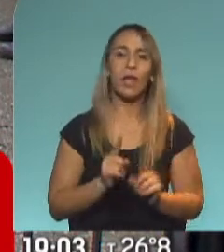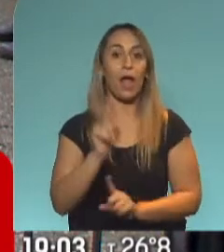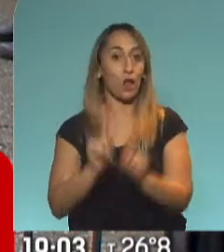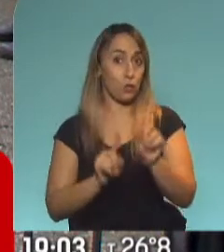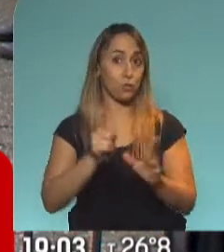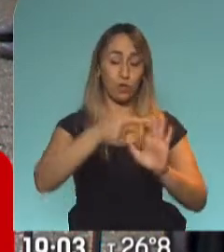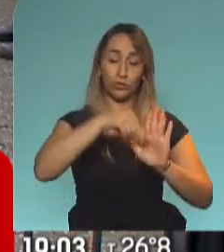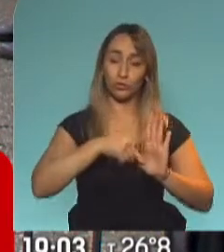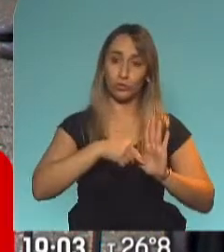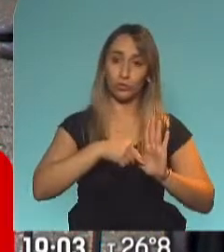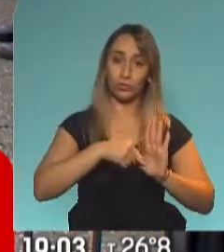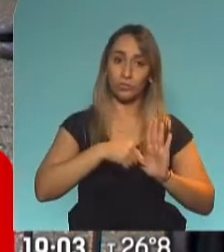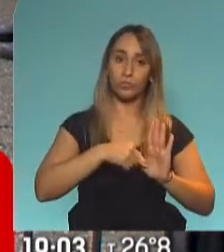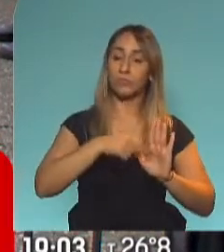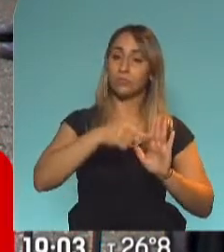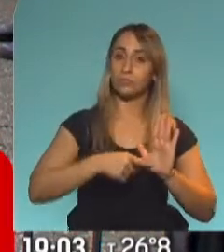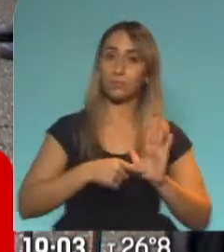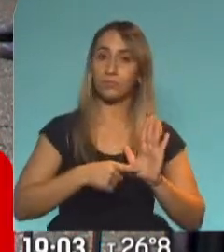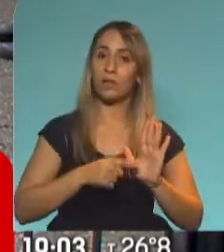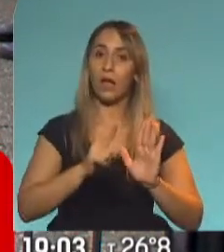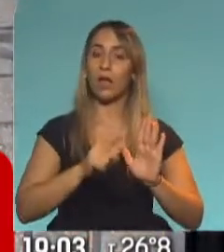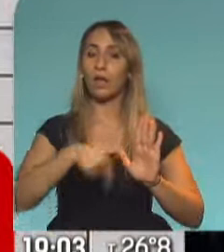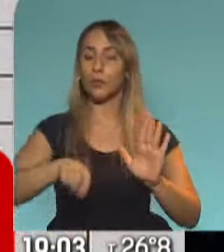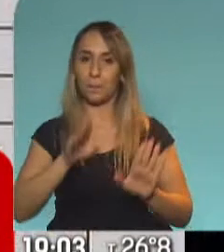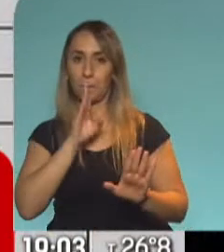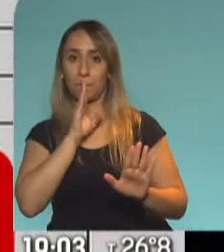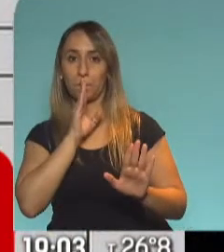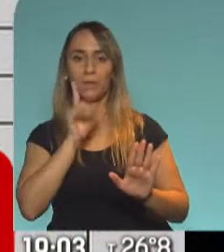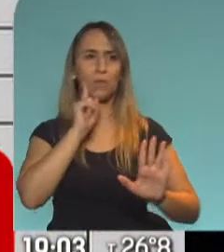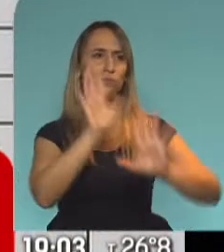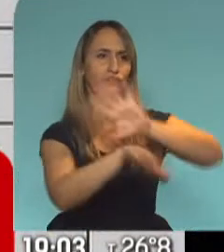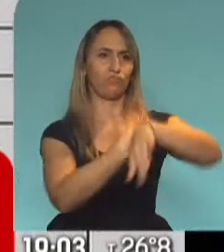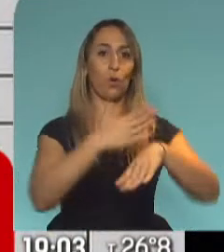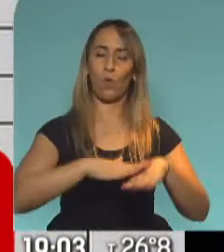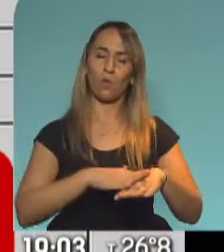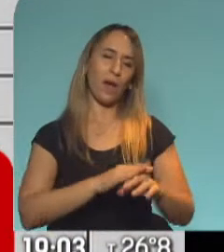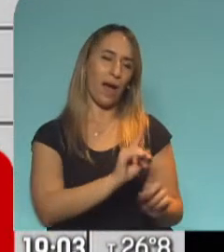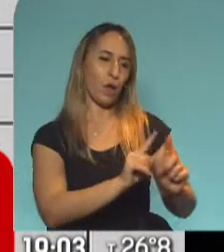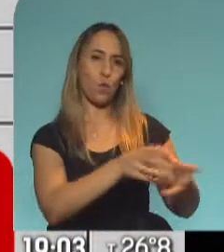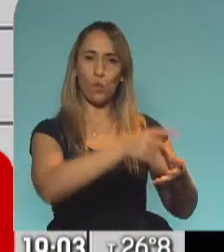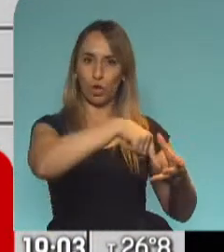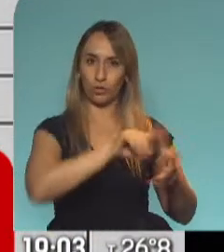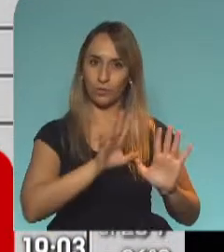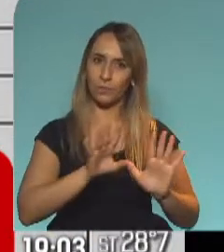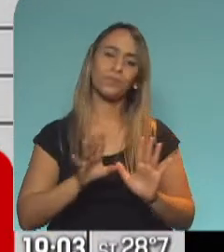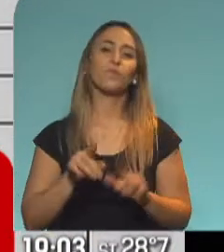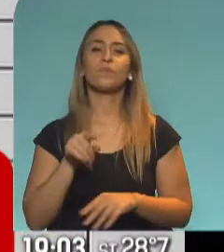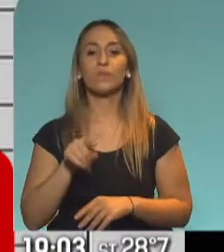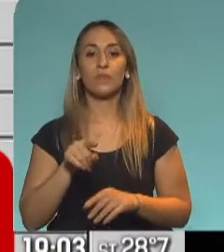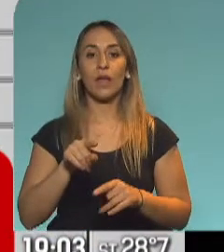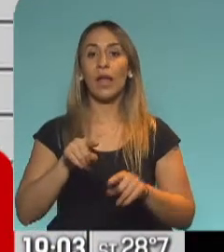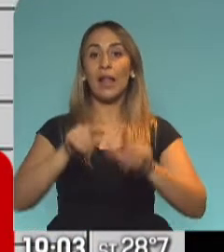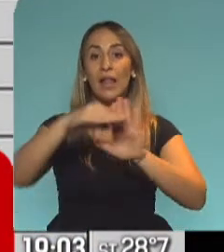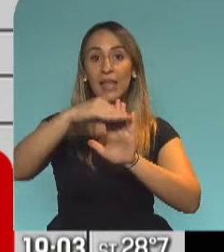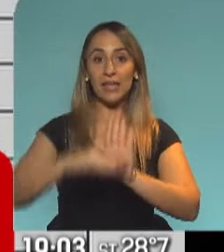dentro de los nombres que generaron el escándalo. A ver, la lista, por ejemplo, incluye, y así se inicia la